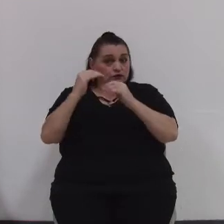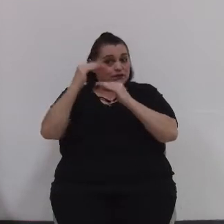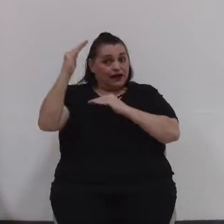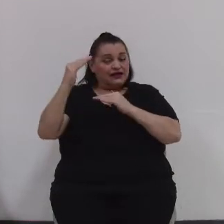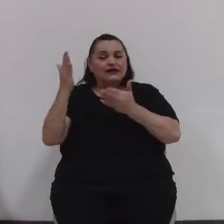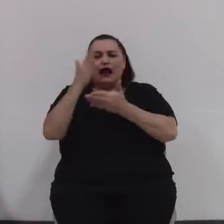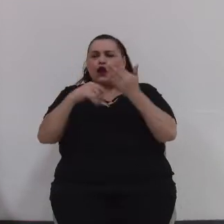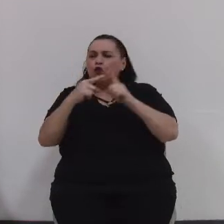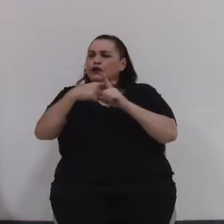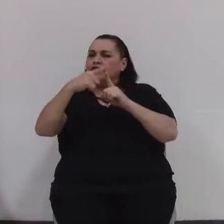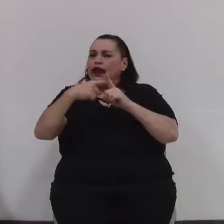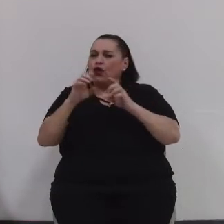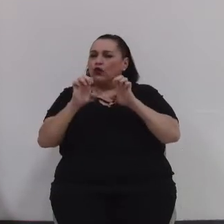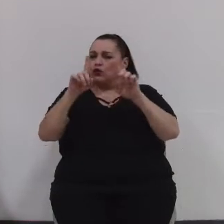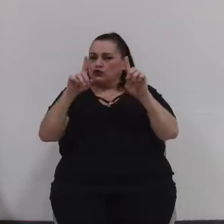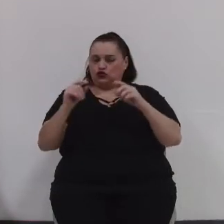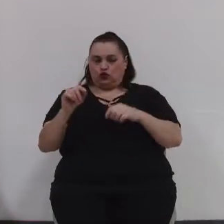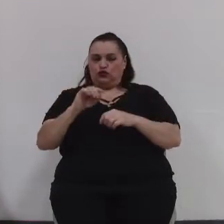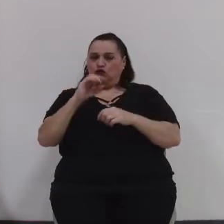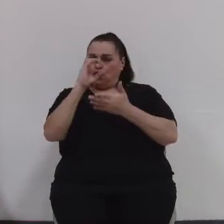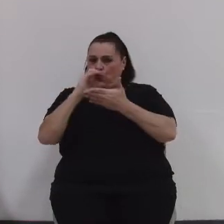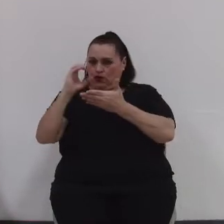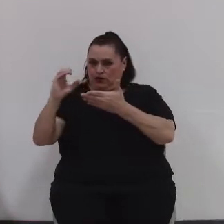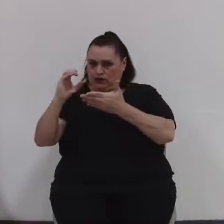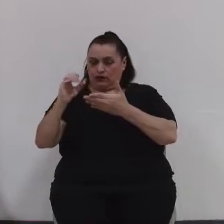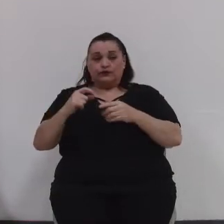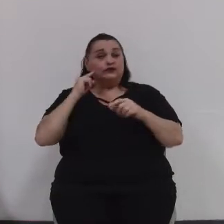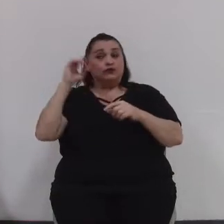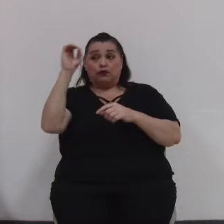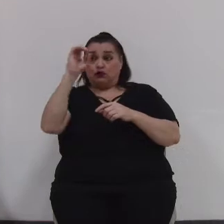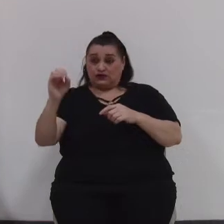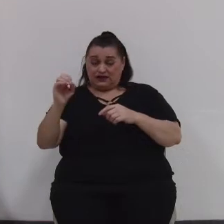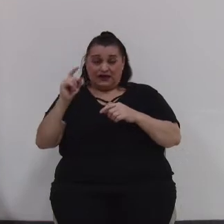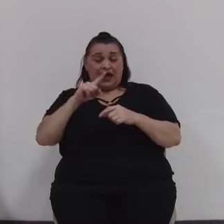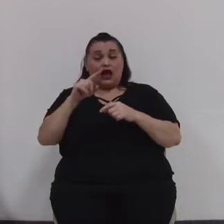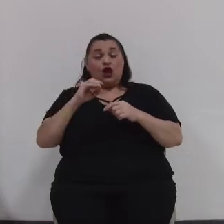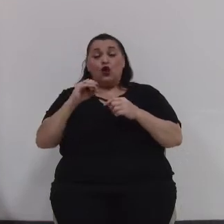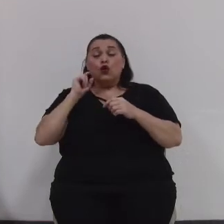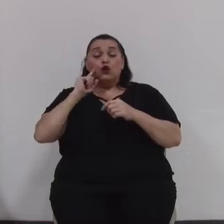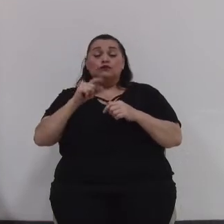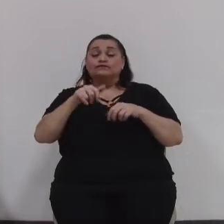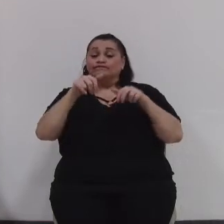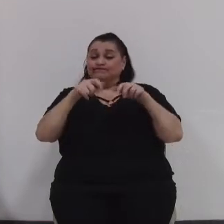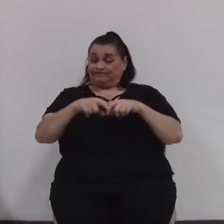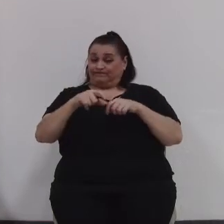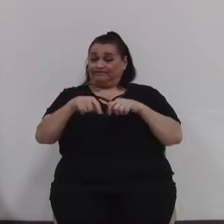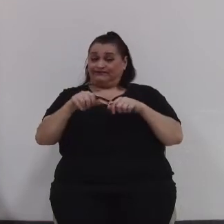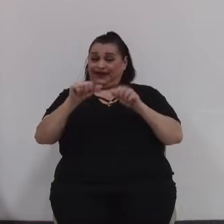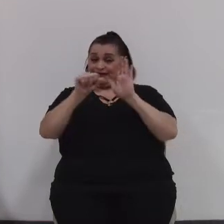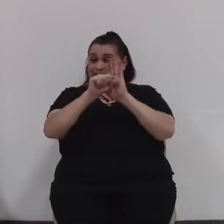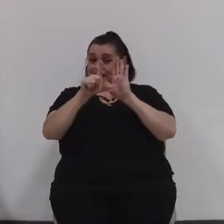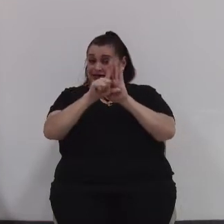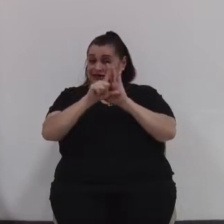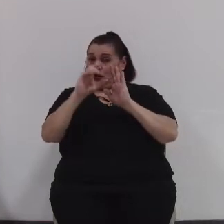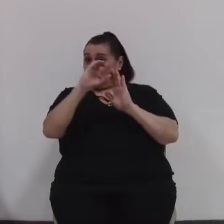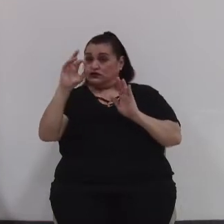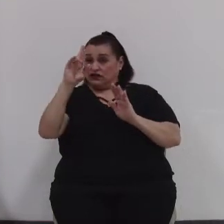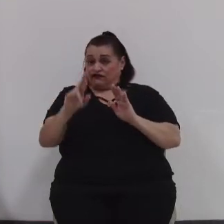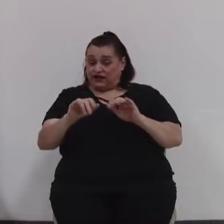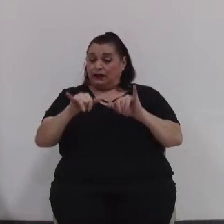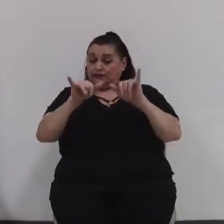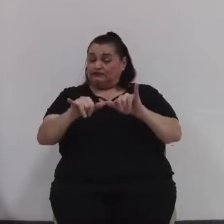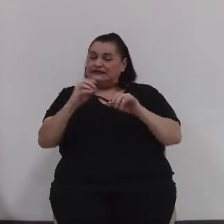grado de educación secundaria. En el caso del porcentaje de curules ocupadas por mujeres, Costa Rica se encuentra cerca de la